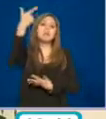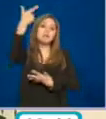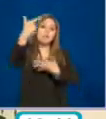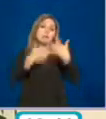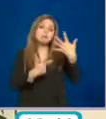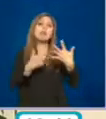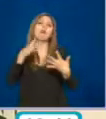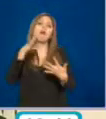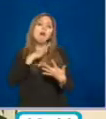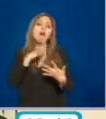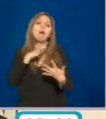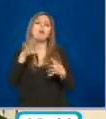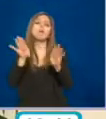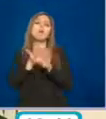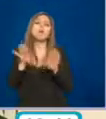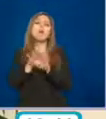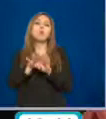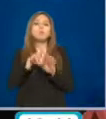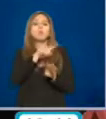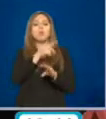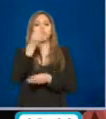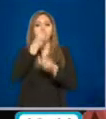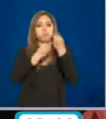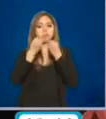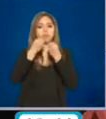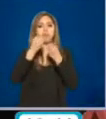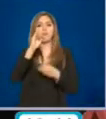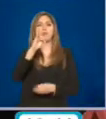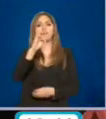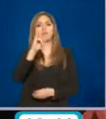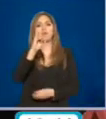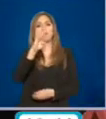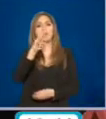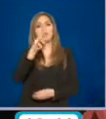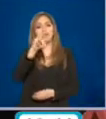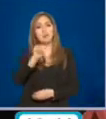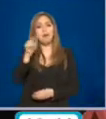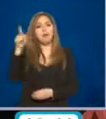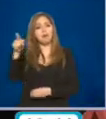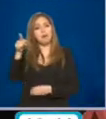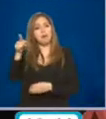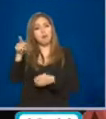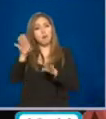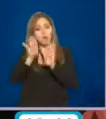tiene una buena fuente de fibra, por lo cual va a ser una